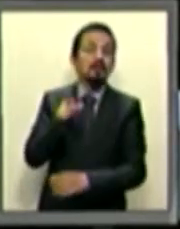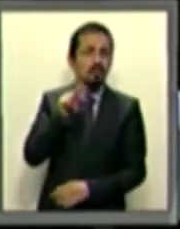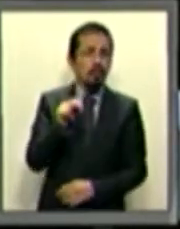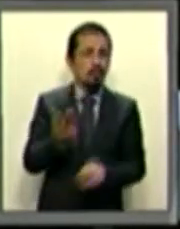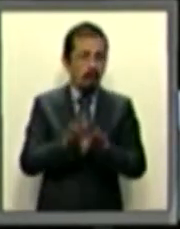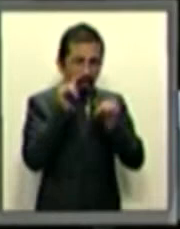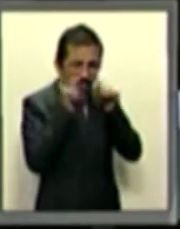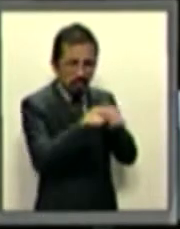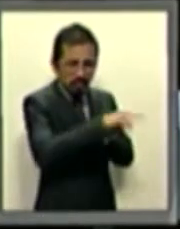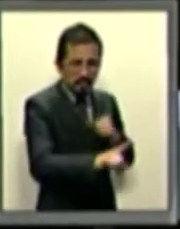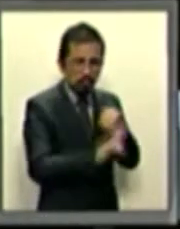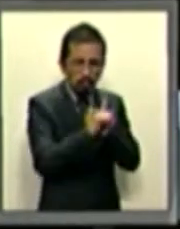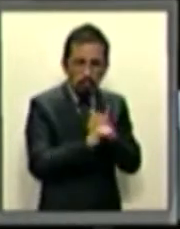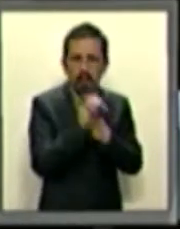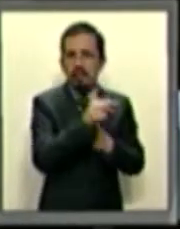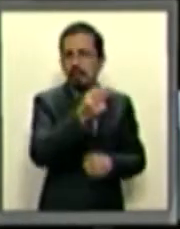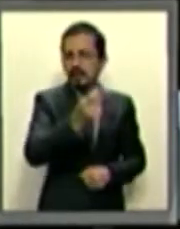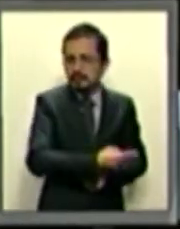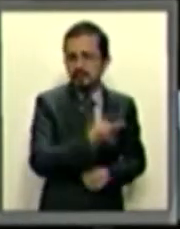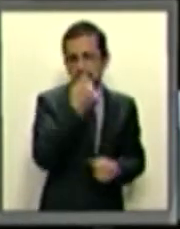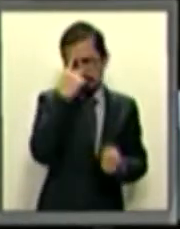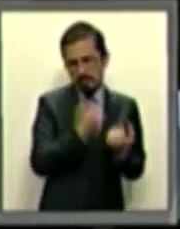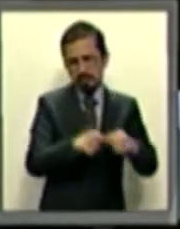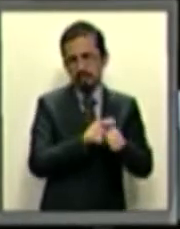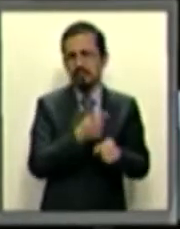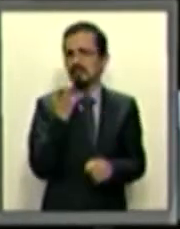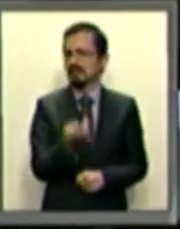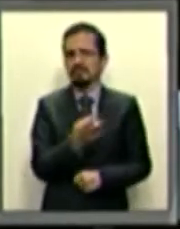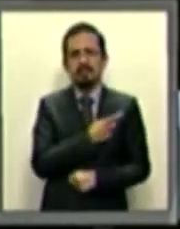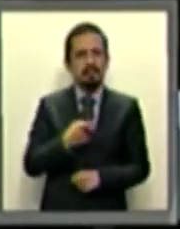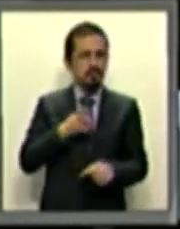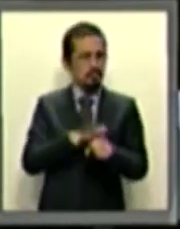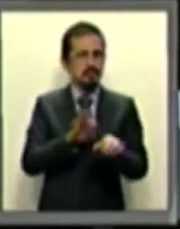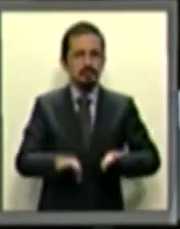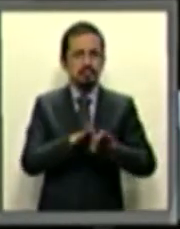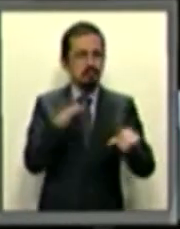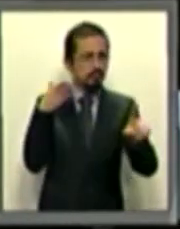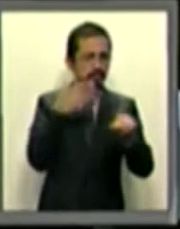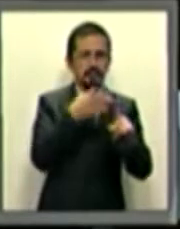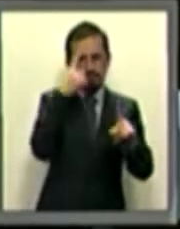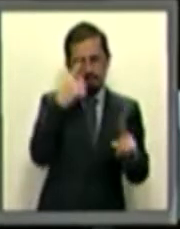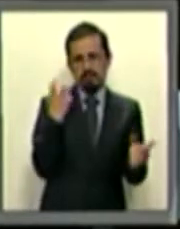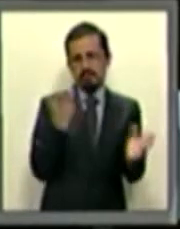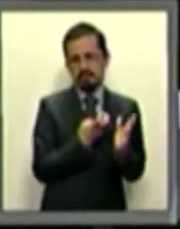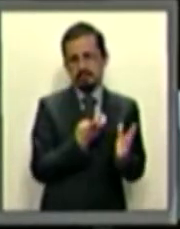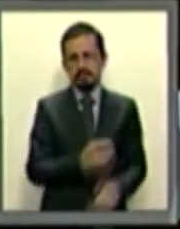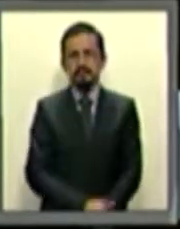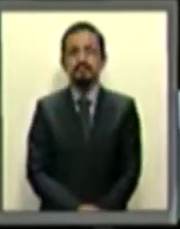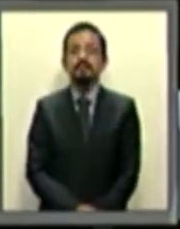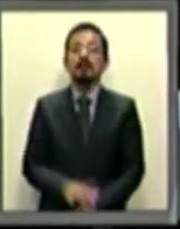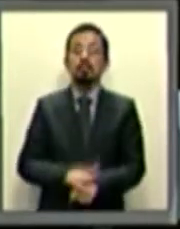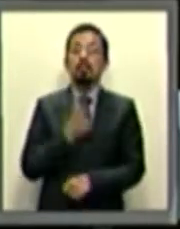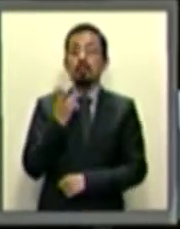necesidad o reclamo social que debe ser el propósito de este instrumento legislativo, por lo que